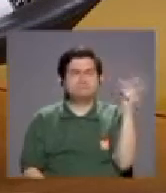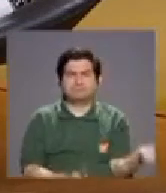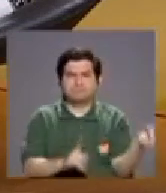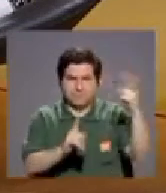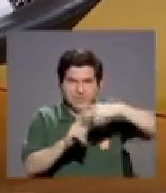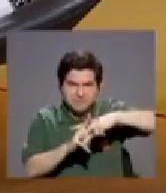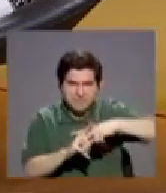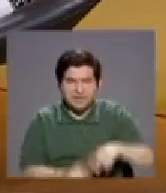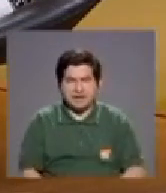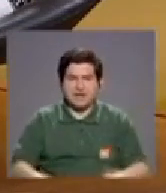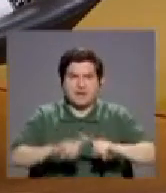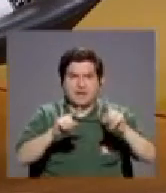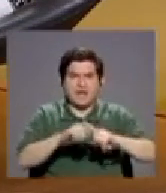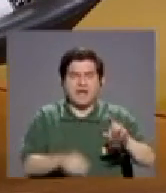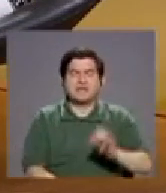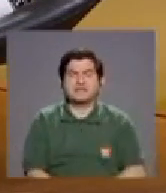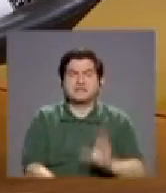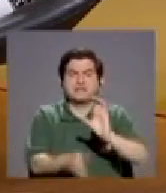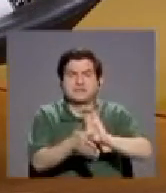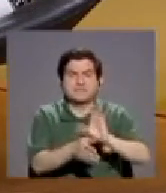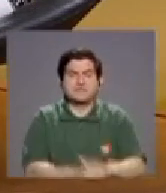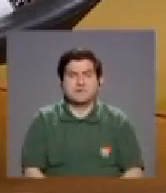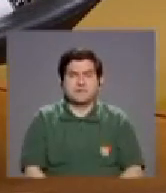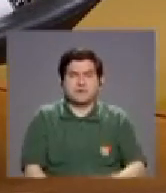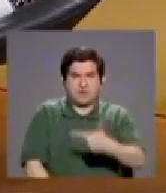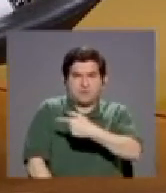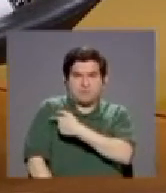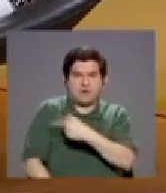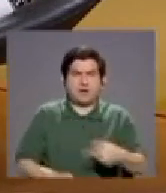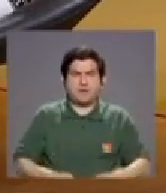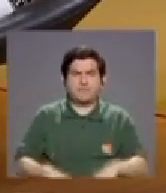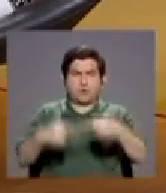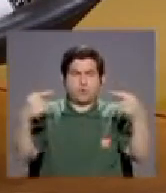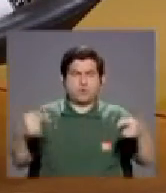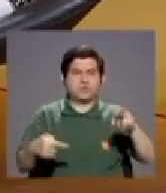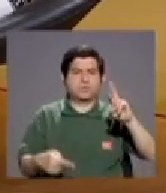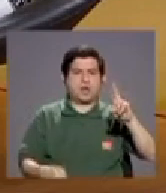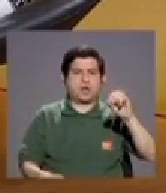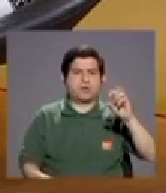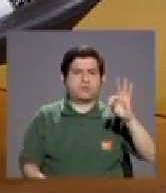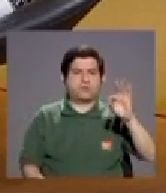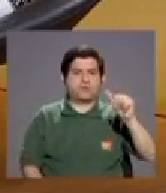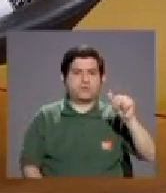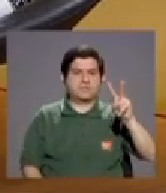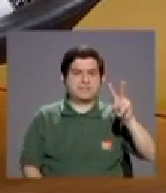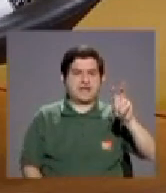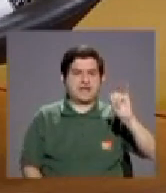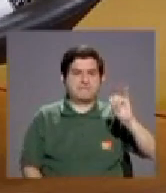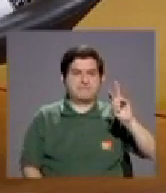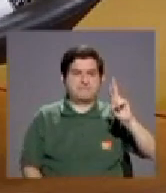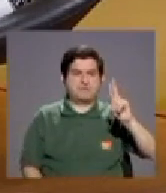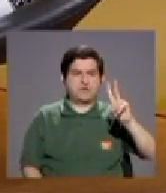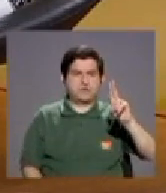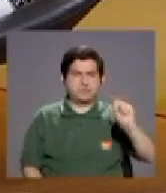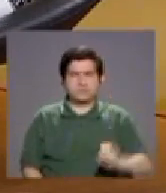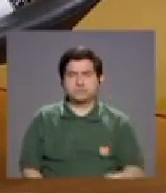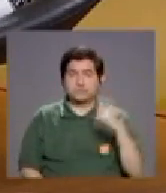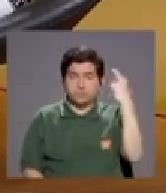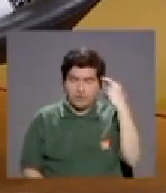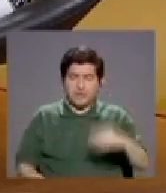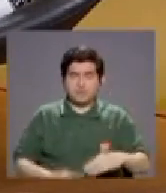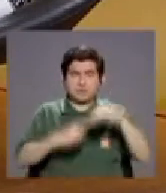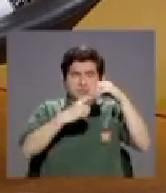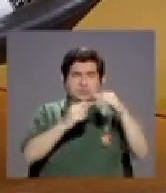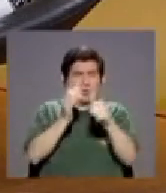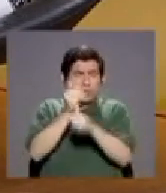aplicando en sus clínicas es la vacuna contra el rotavirus. El rotavirus es una de las principales causas de diarrea